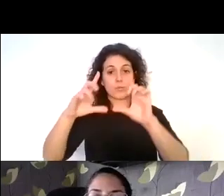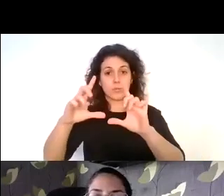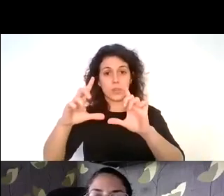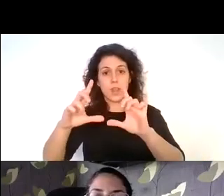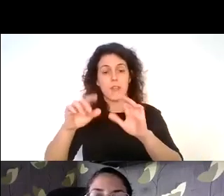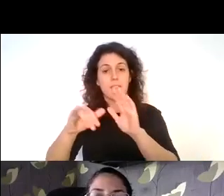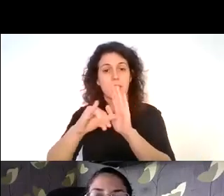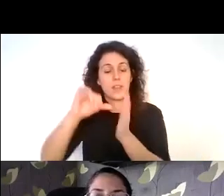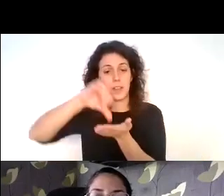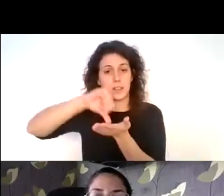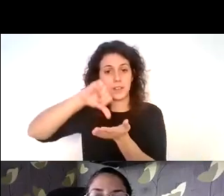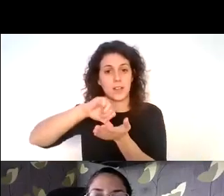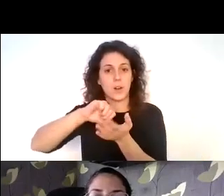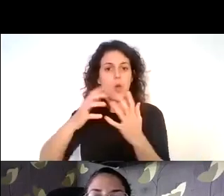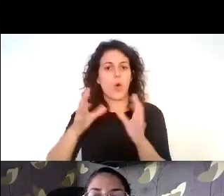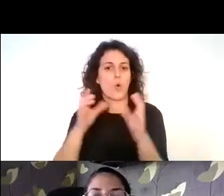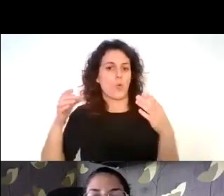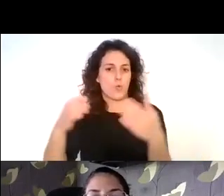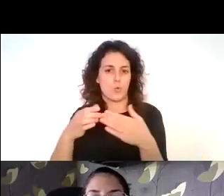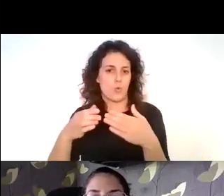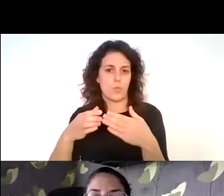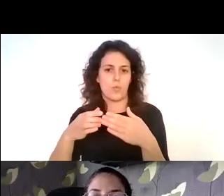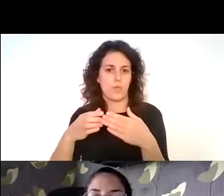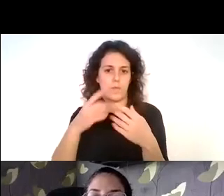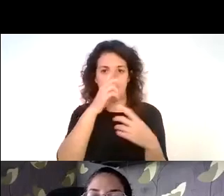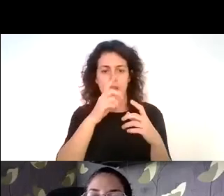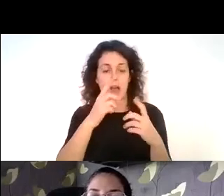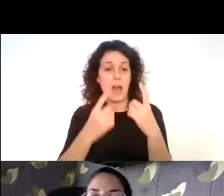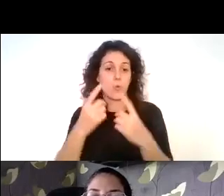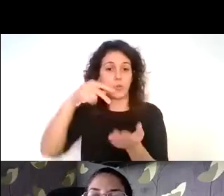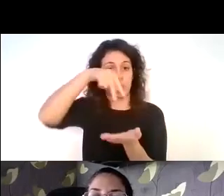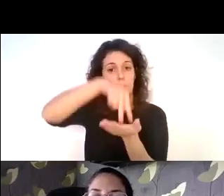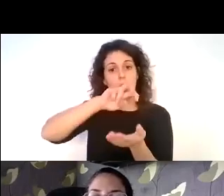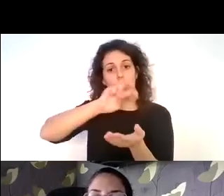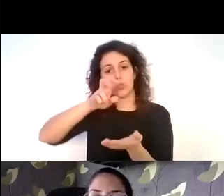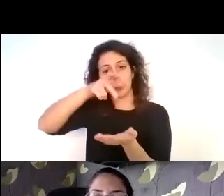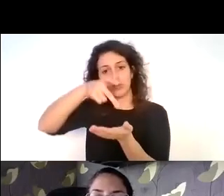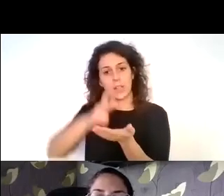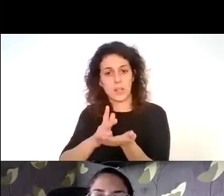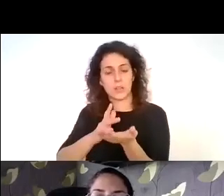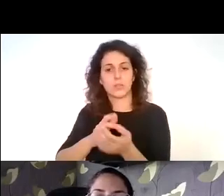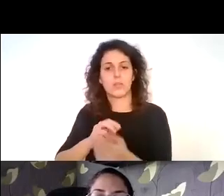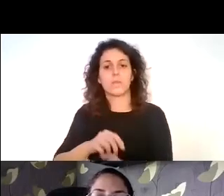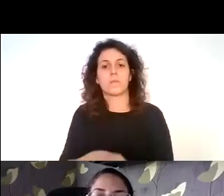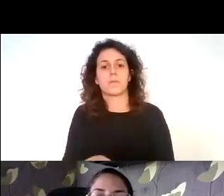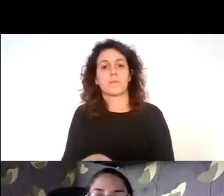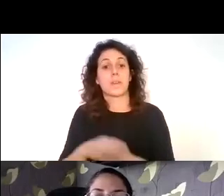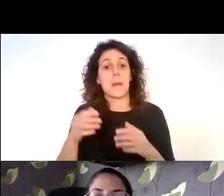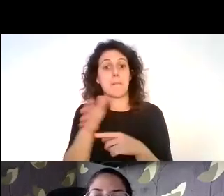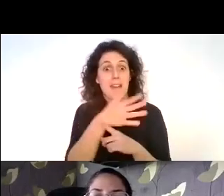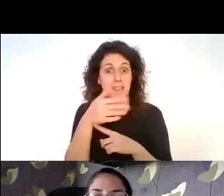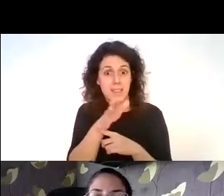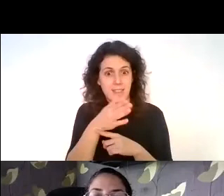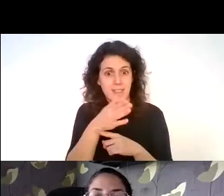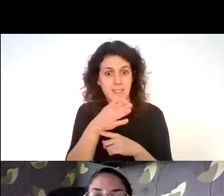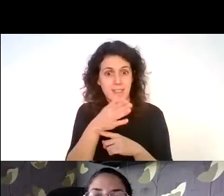despejado encima y detrás de ellos. Unos están de pie y otros agachados. Portan la bandera de Panamá. La foto de la